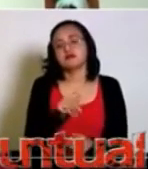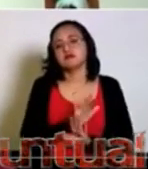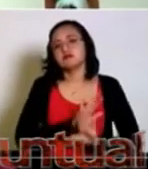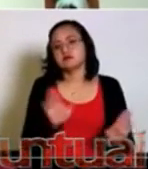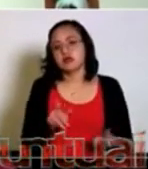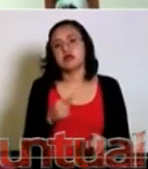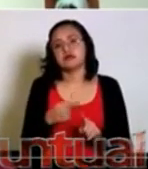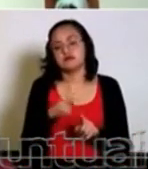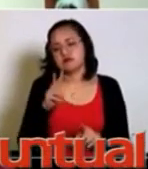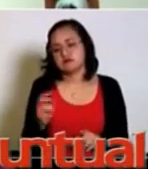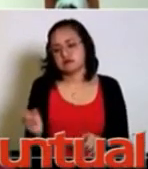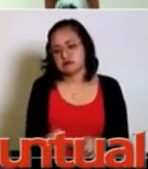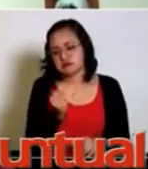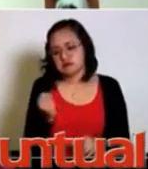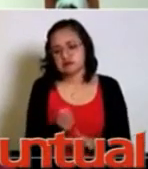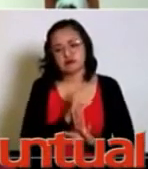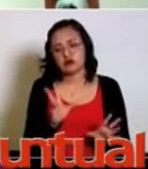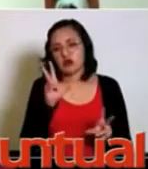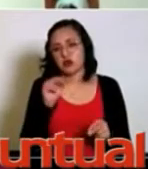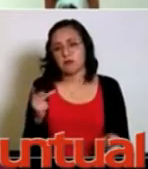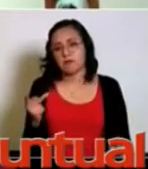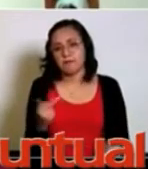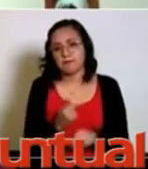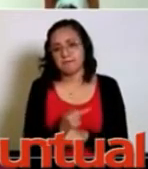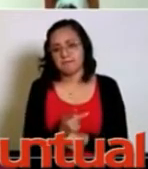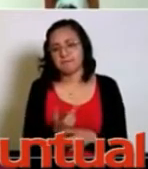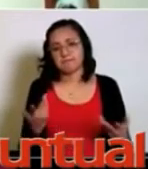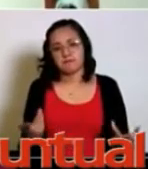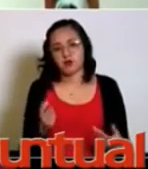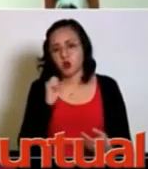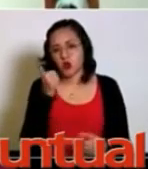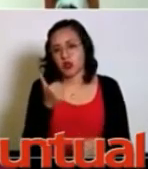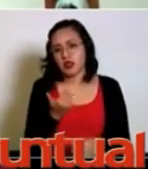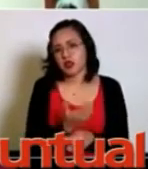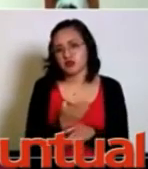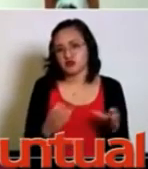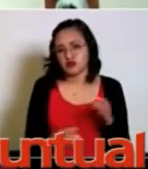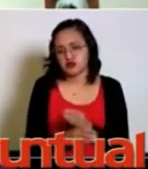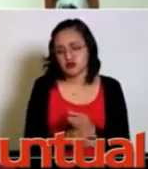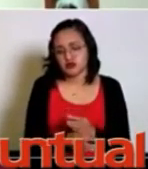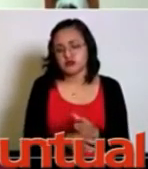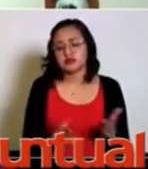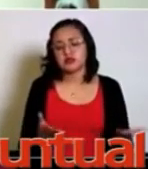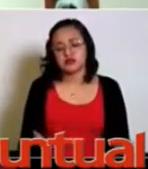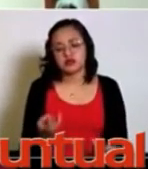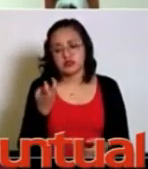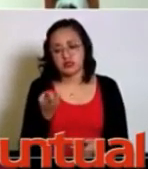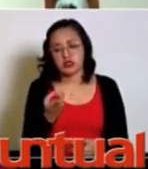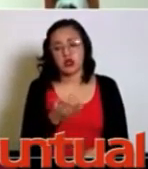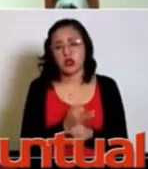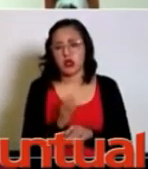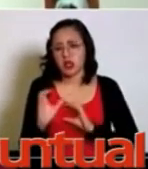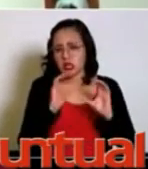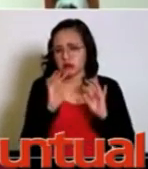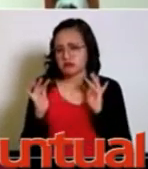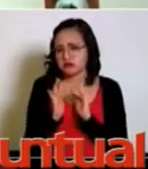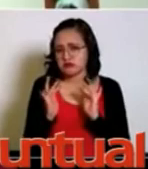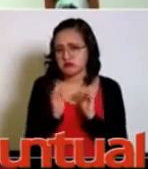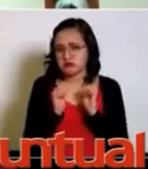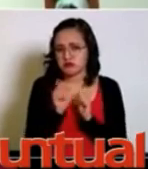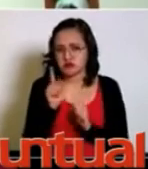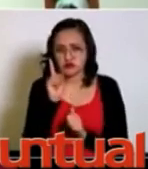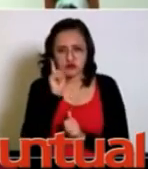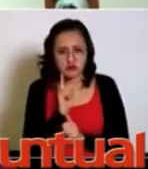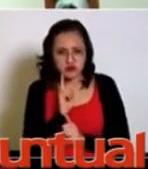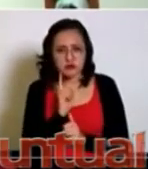ya afortunadamente no se presentó ningún otro suceso. He estado en comunicación directa con